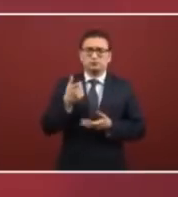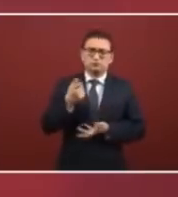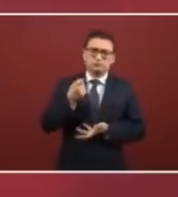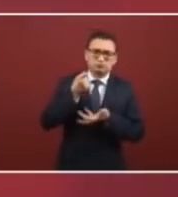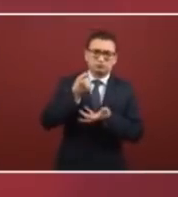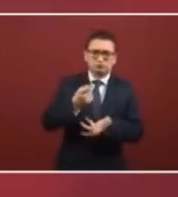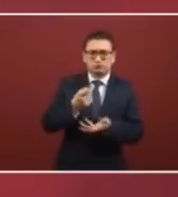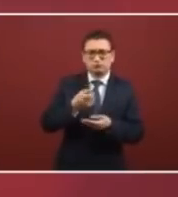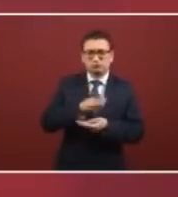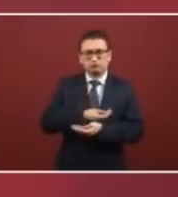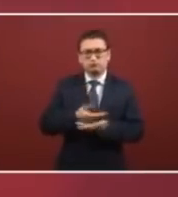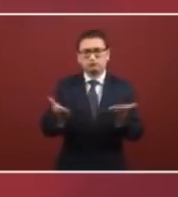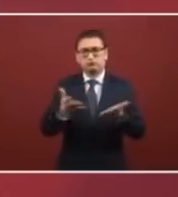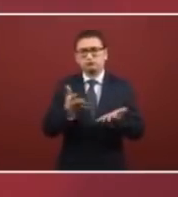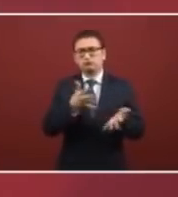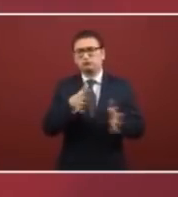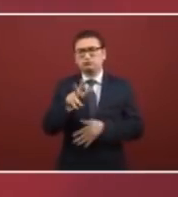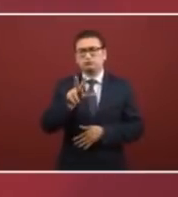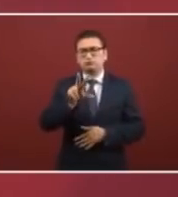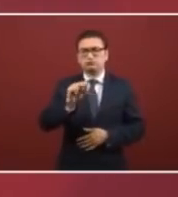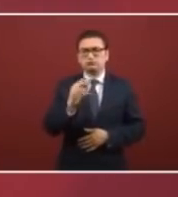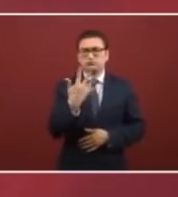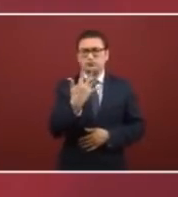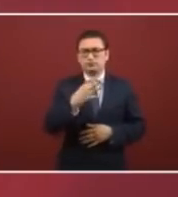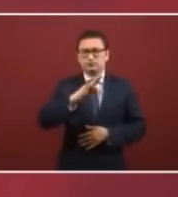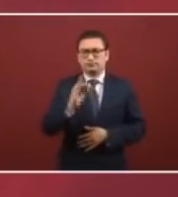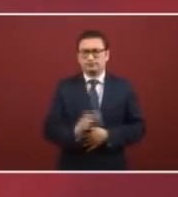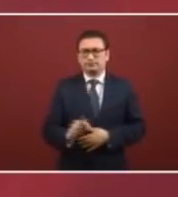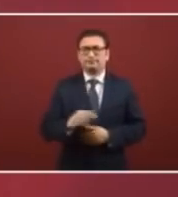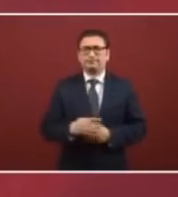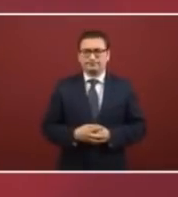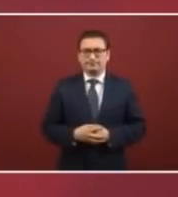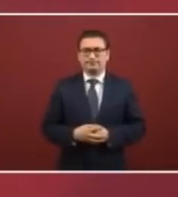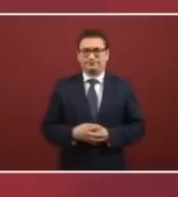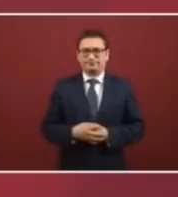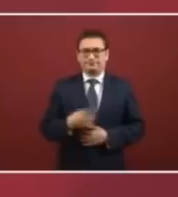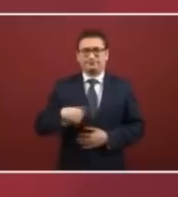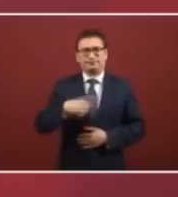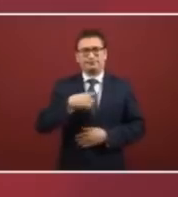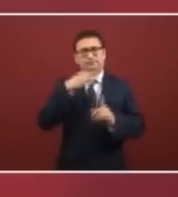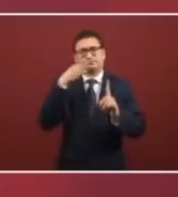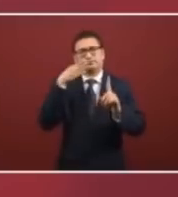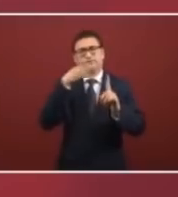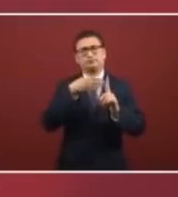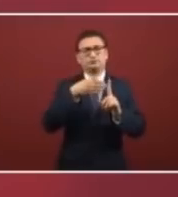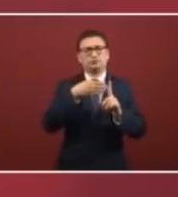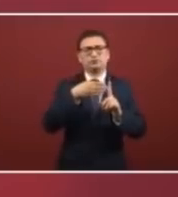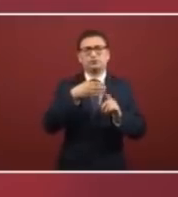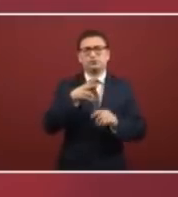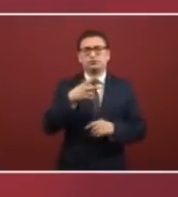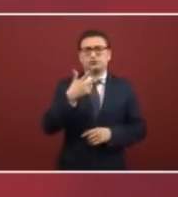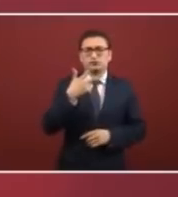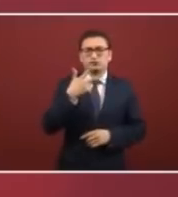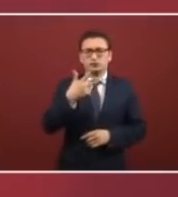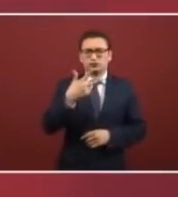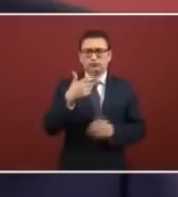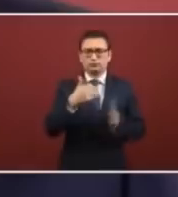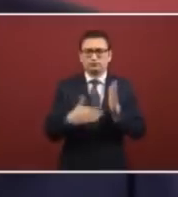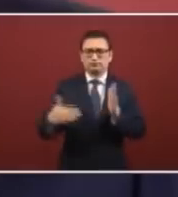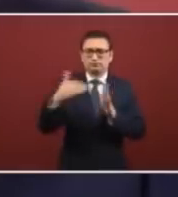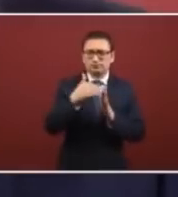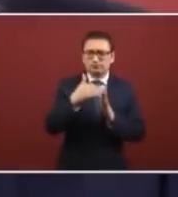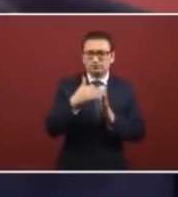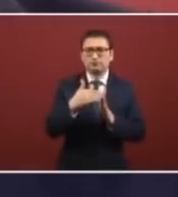del 85%, o sea, de una meta de 8 millones de adultos mayores